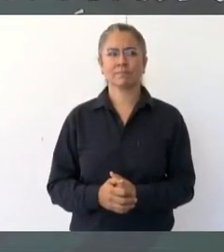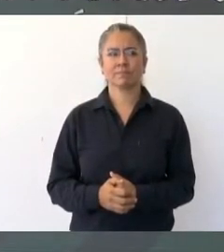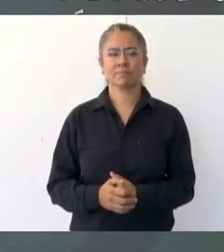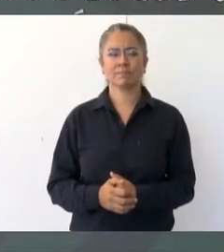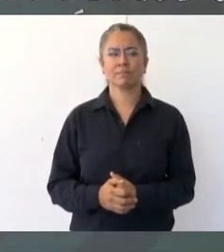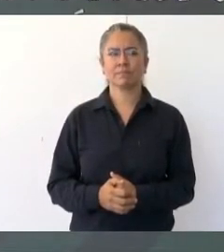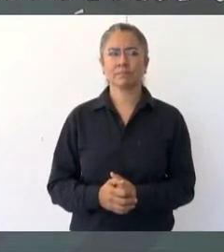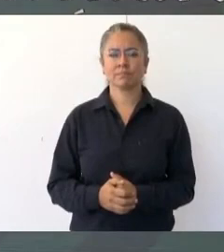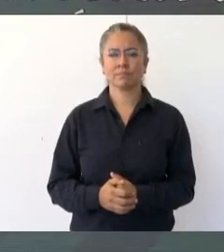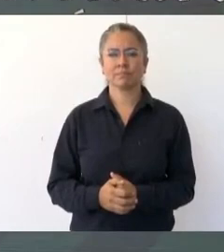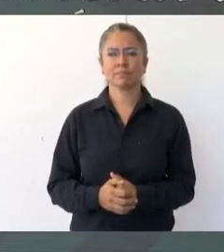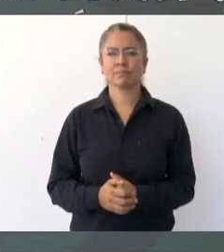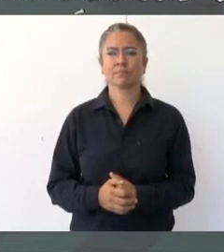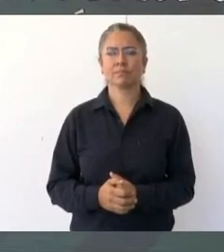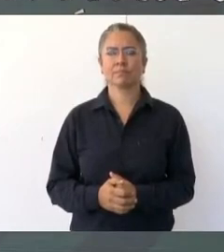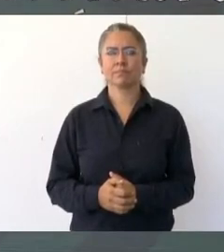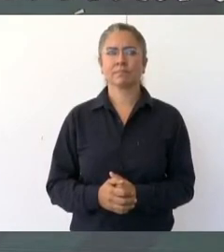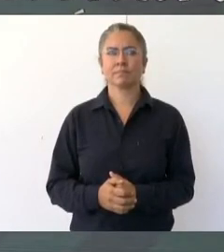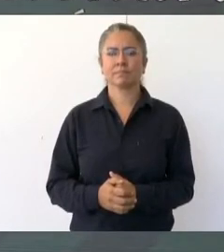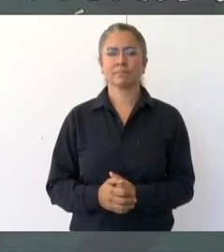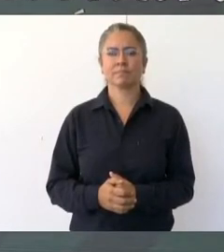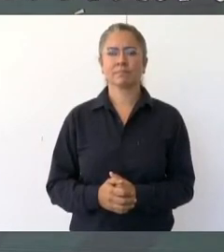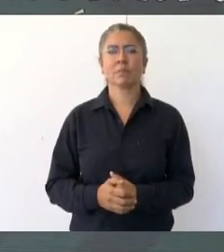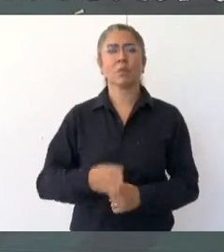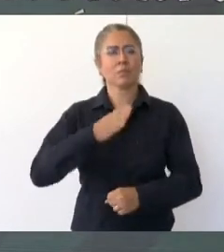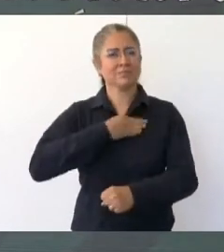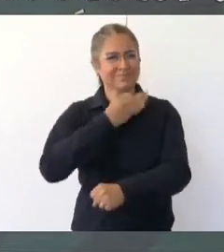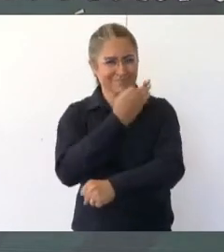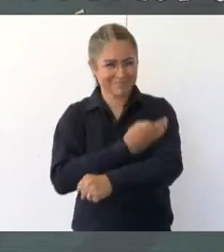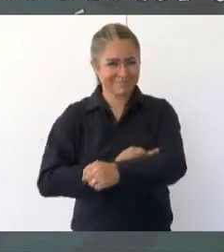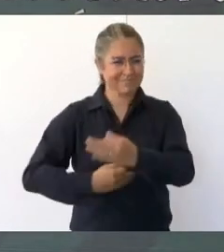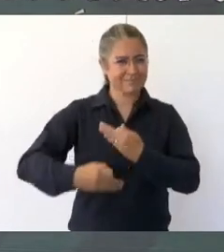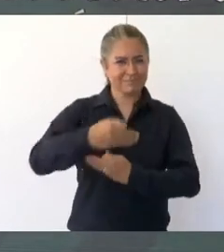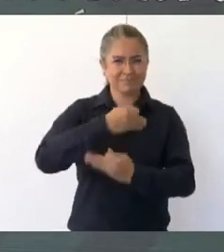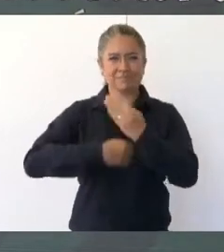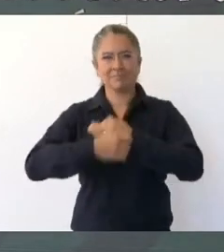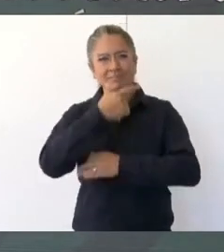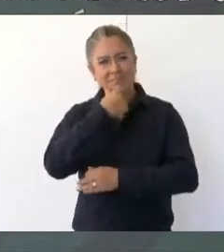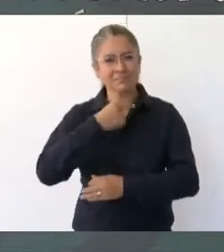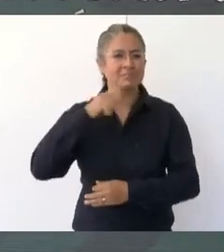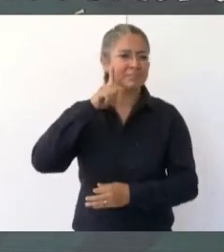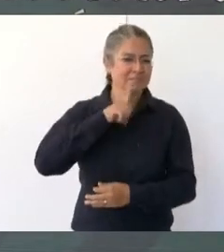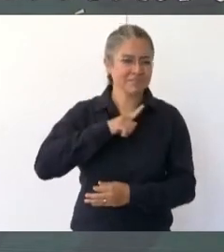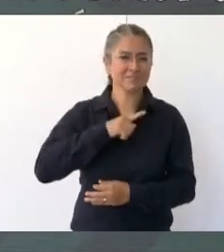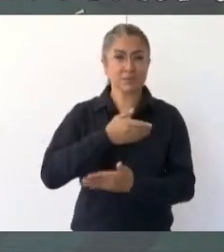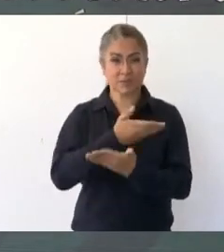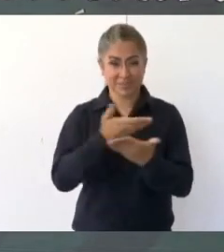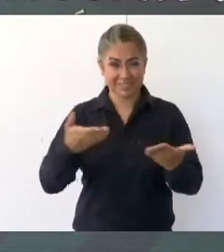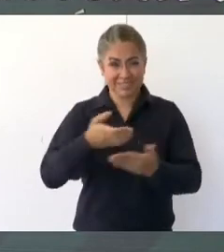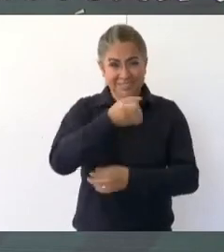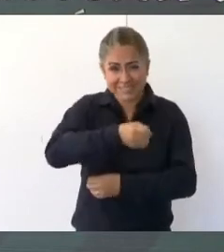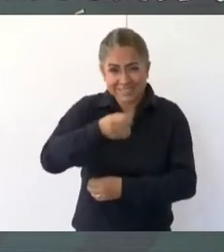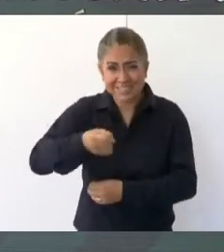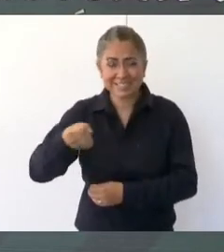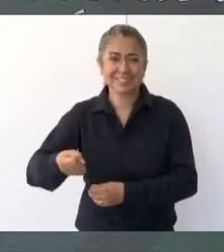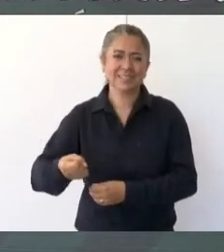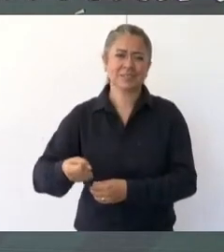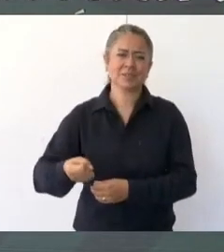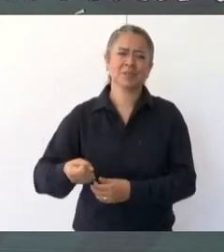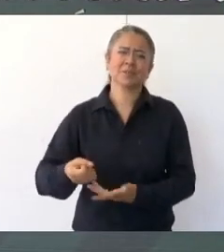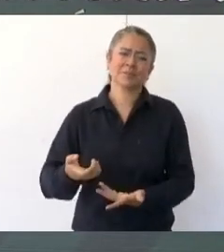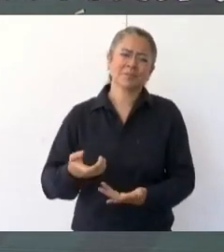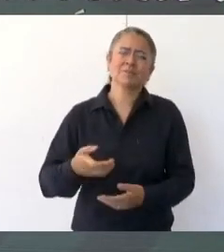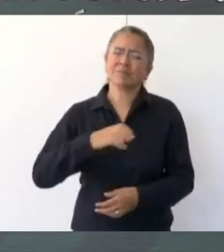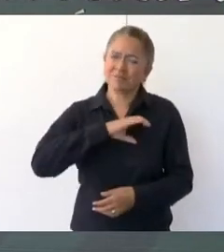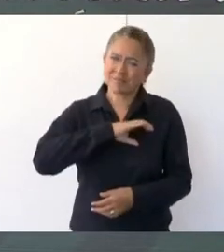Muy buenas tardes a todos y todas. Reciban primeramente un saludo afectuoso del director